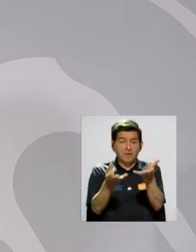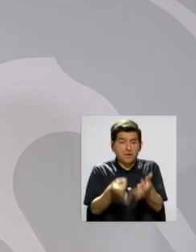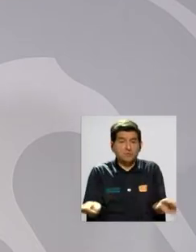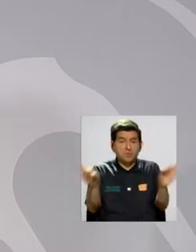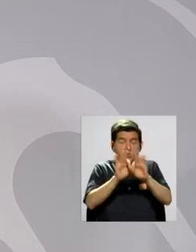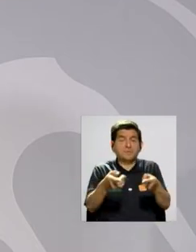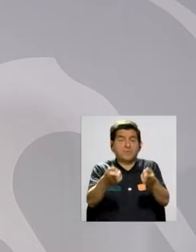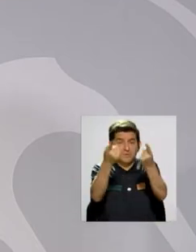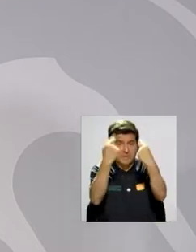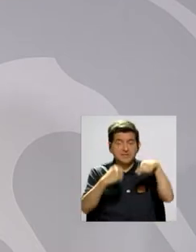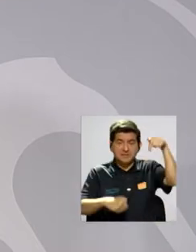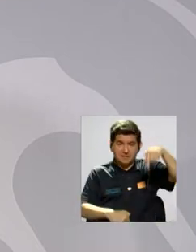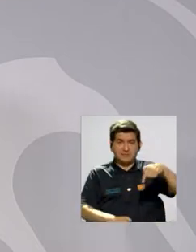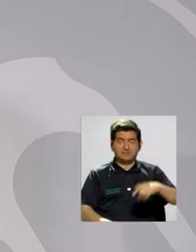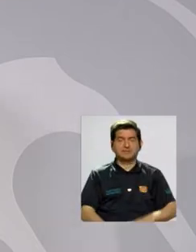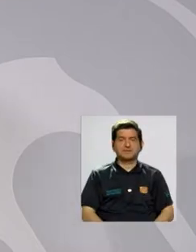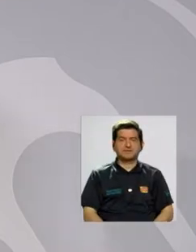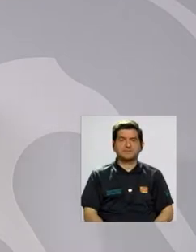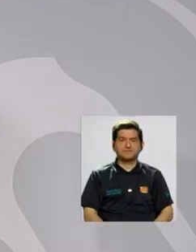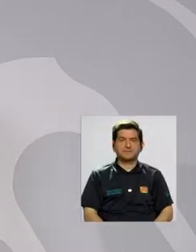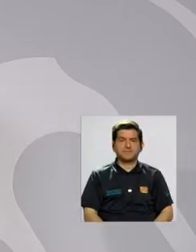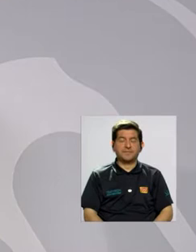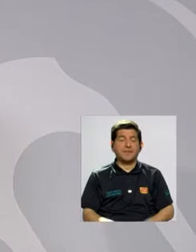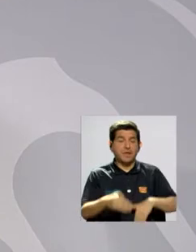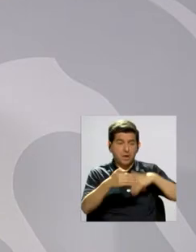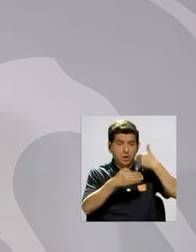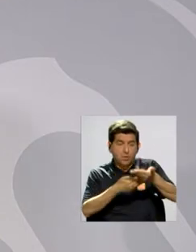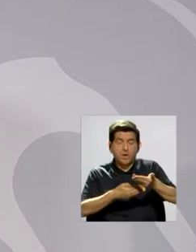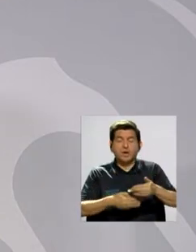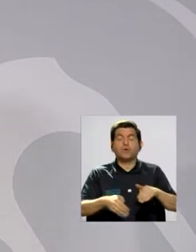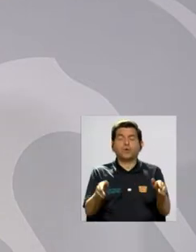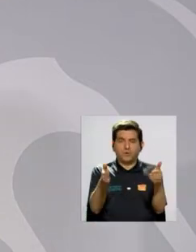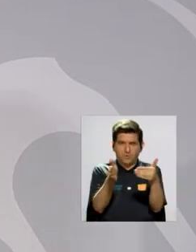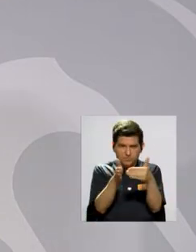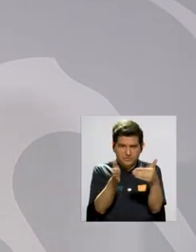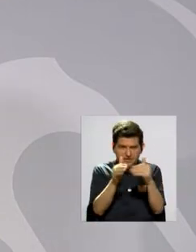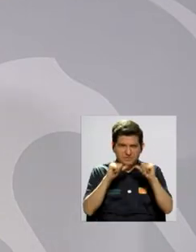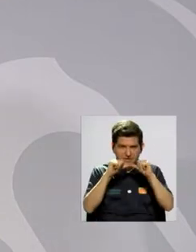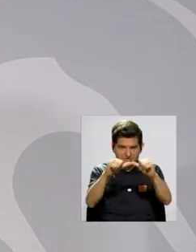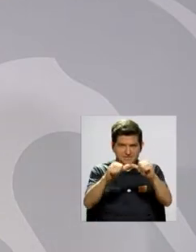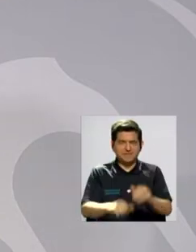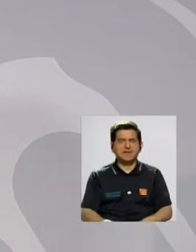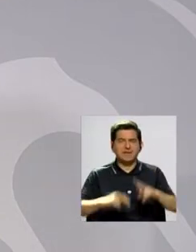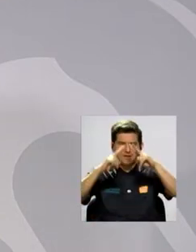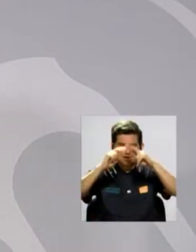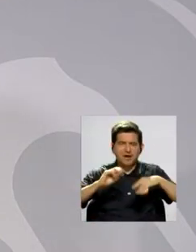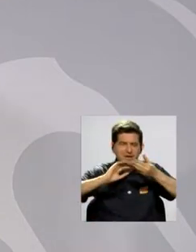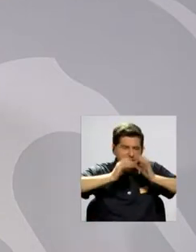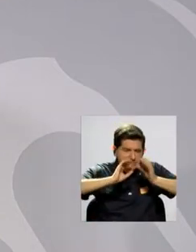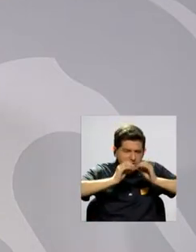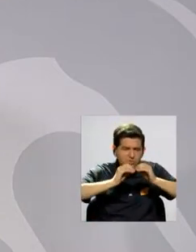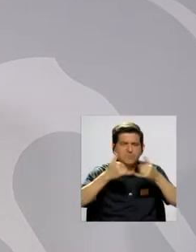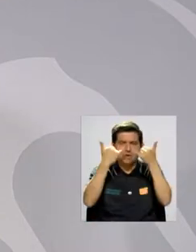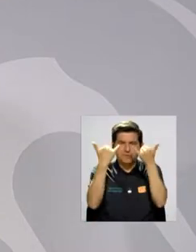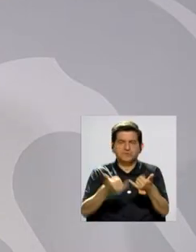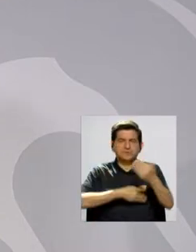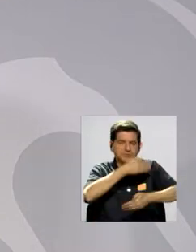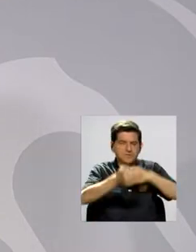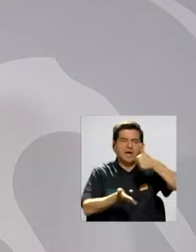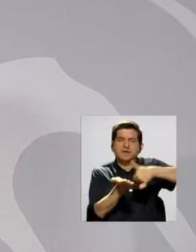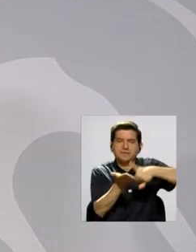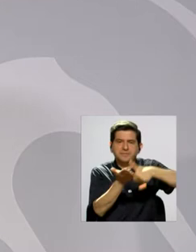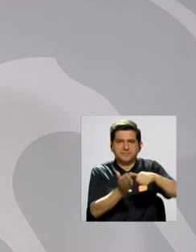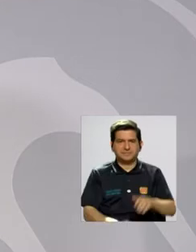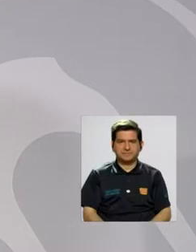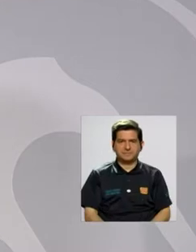el día de hoy con nosotros. Vamos a tenerlos en la segunda hora, más tarde, con el análisis de datos propiamente en este proceso electoral.